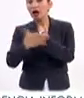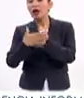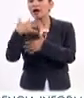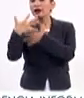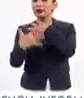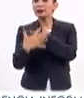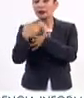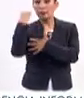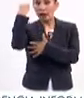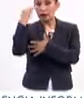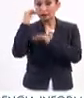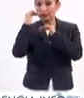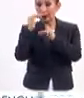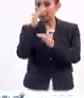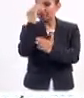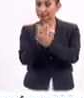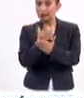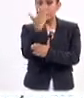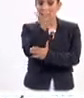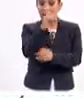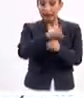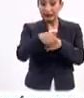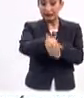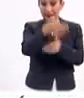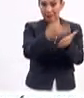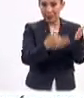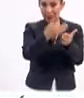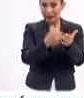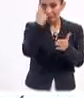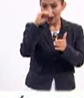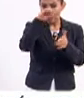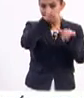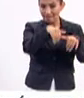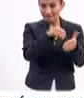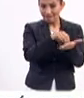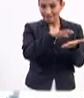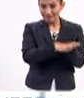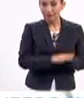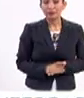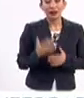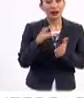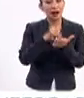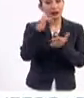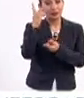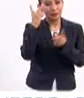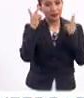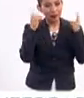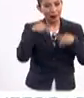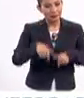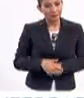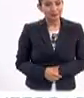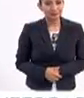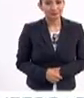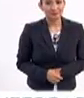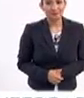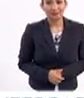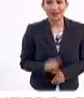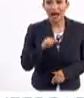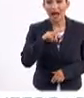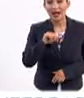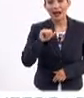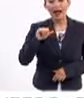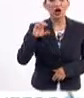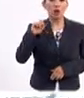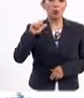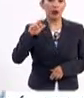próximo 15 de marzo, prácticamente 10 días más. Gracias por estar con nosotros, rectora, qué gusto tenerla por acá. Omar, Ana